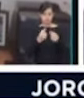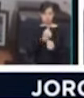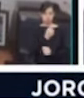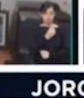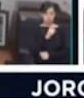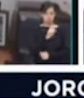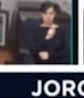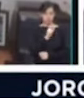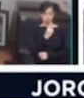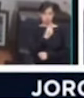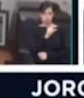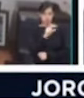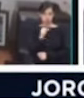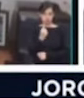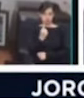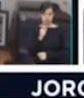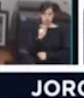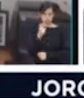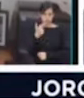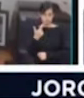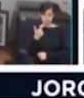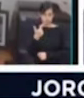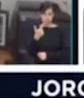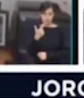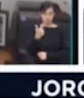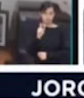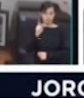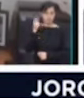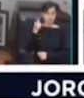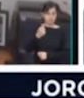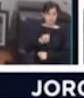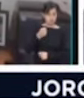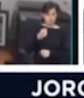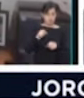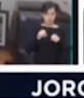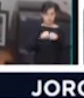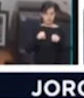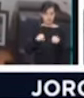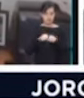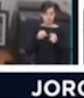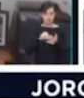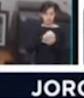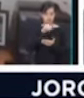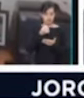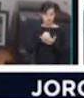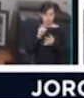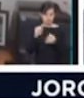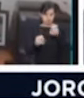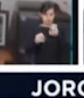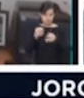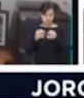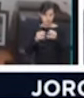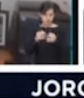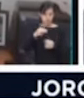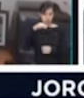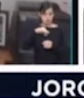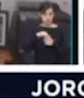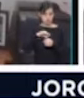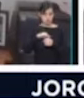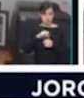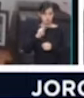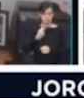nada, ¿lo consideras eso un chantaje? Me parece que sí, muy